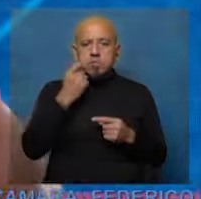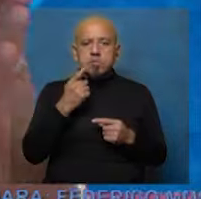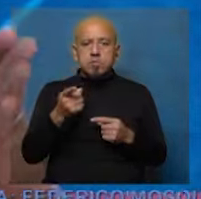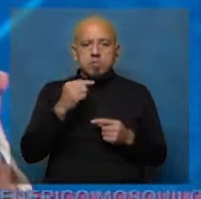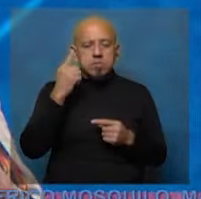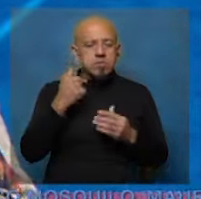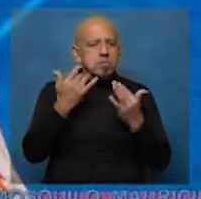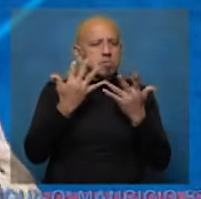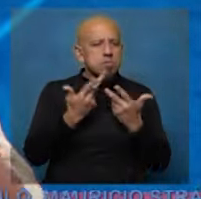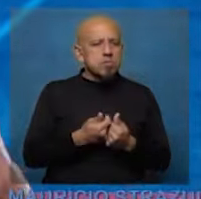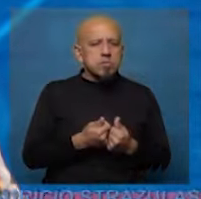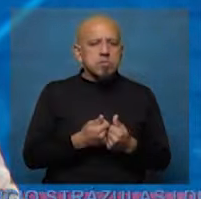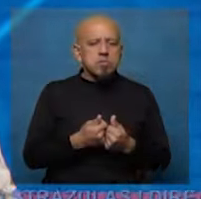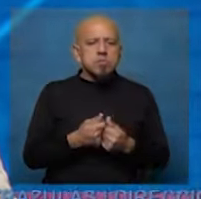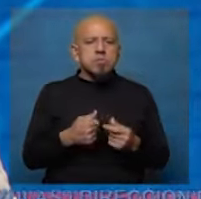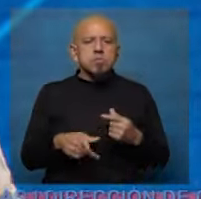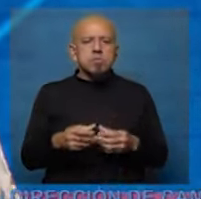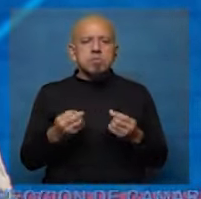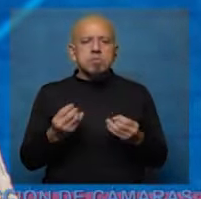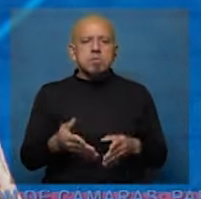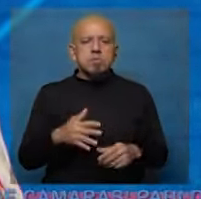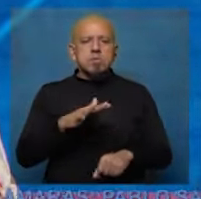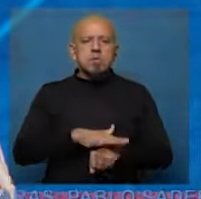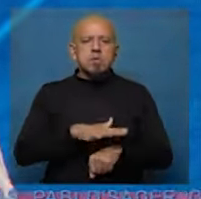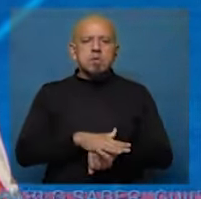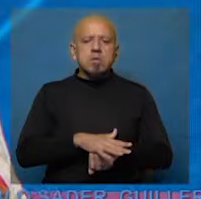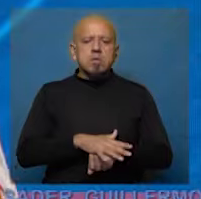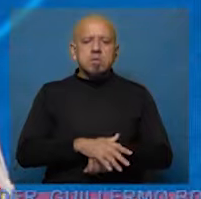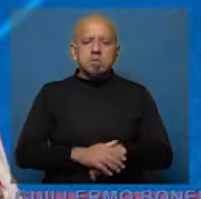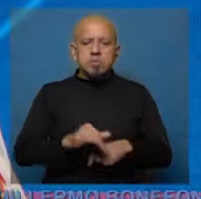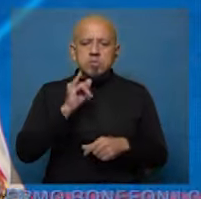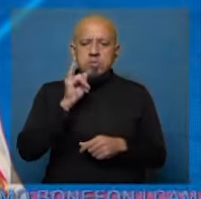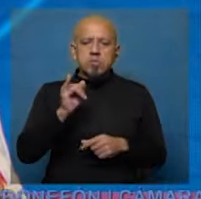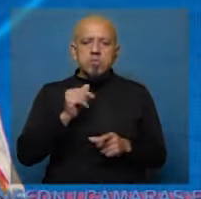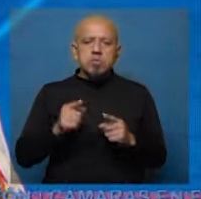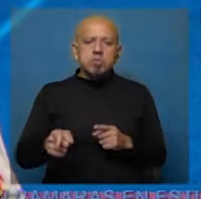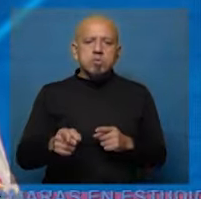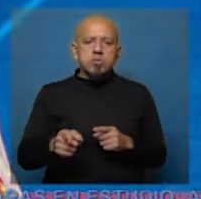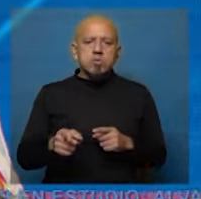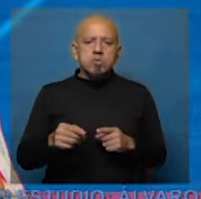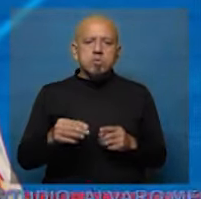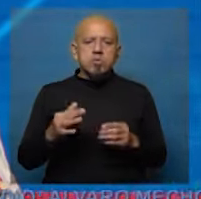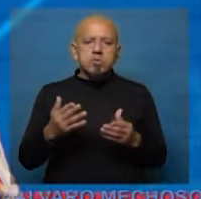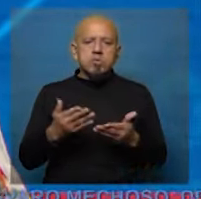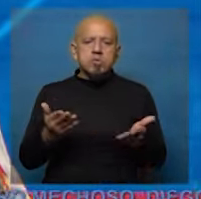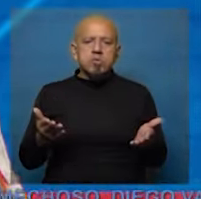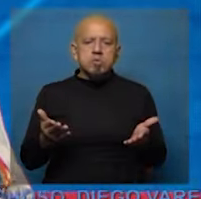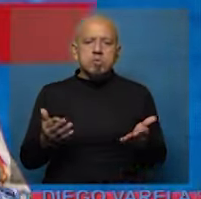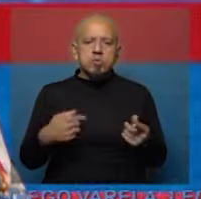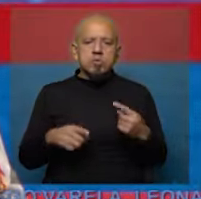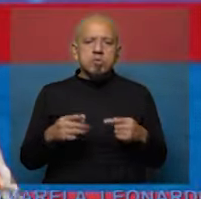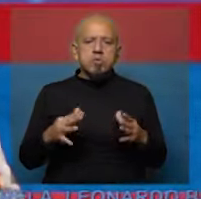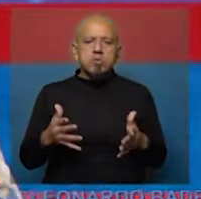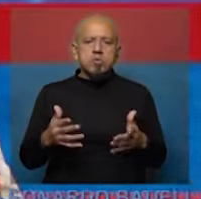estrategia de acción porque en el momento que ellas ponen la denuncia en la comisaría la potencialidad de la agresión que va a